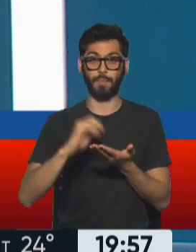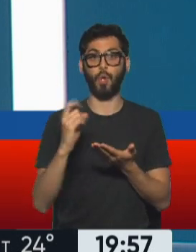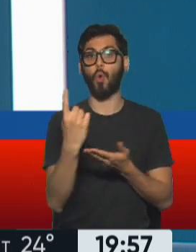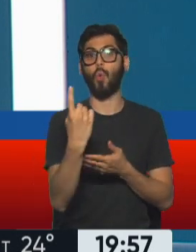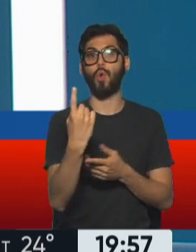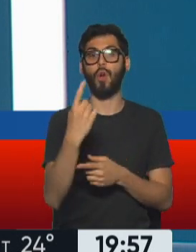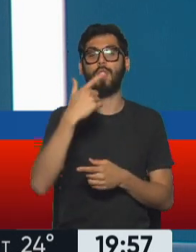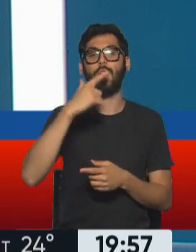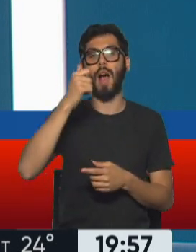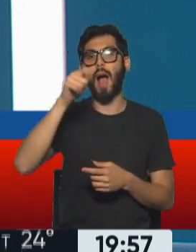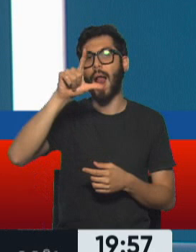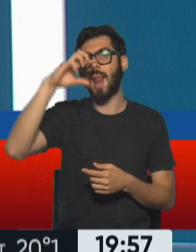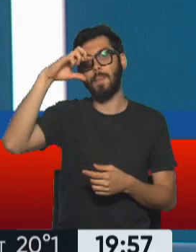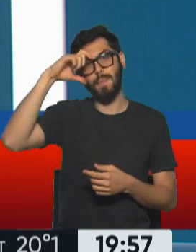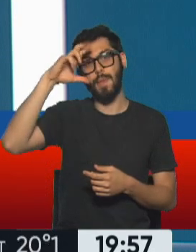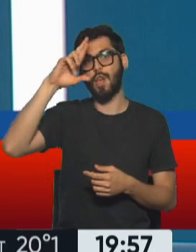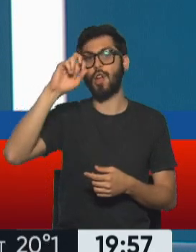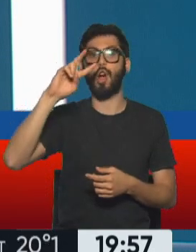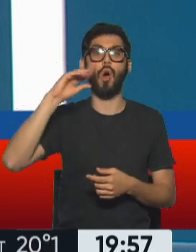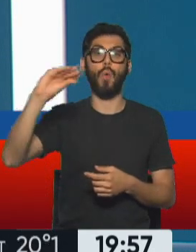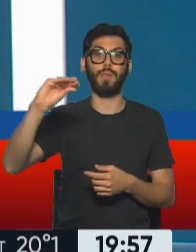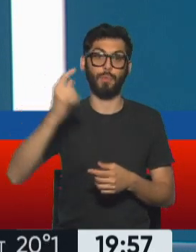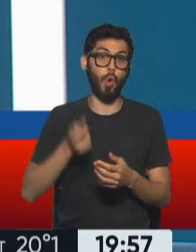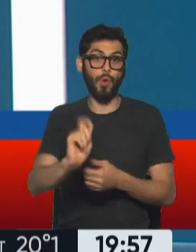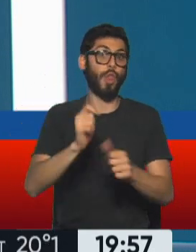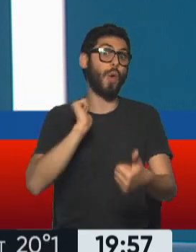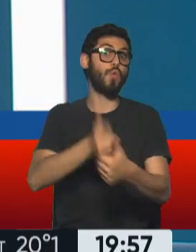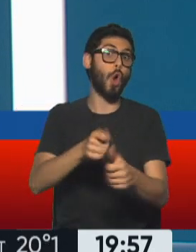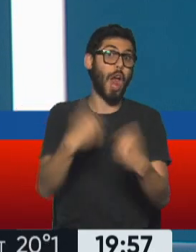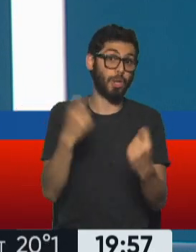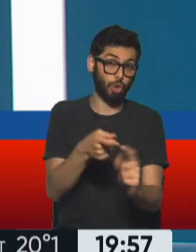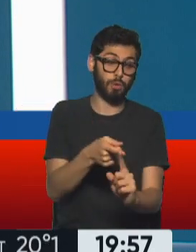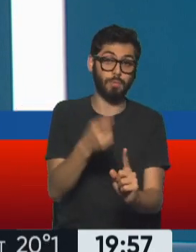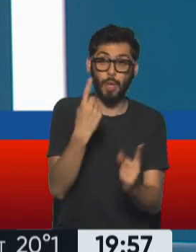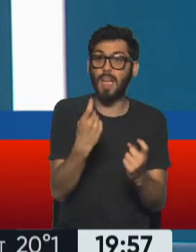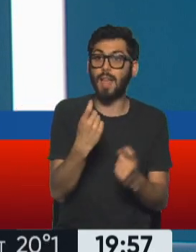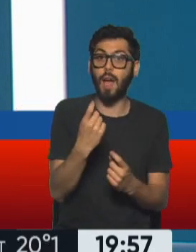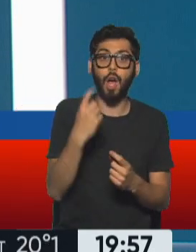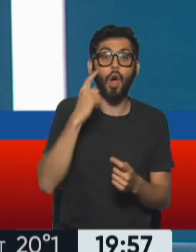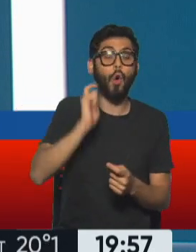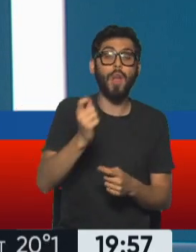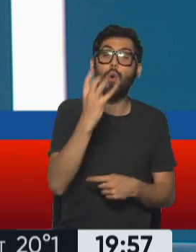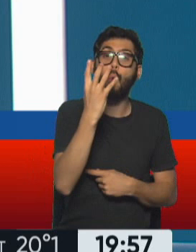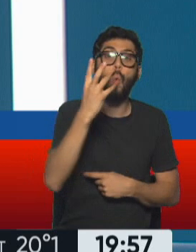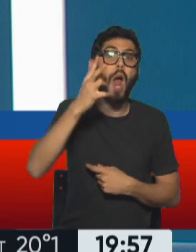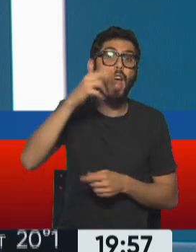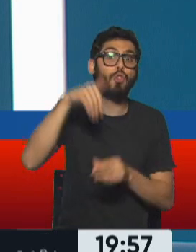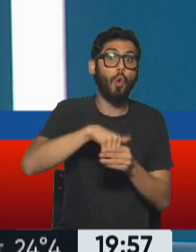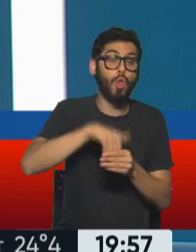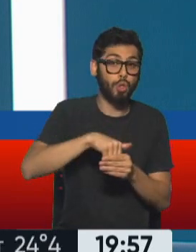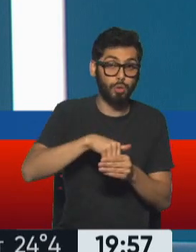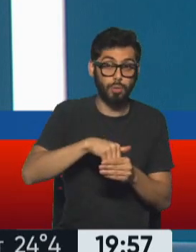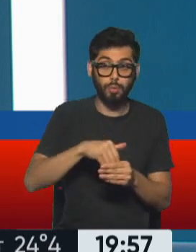ahora licenciado por una causa por violación. Bueno, necesitas 48 para elegir a un juez de la Corte. No lograron mencionar a